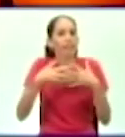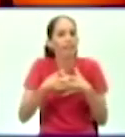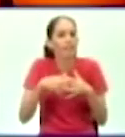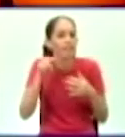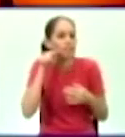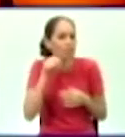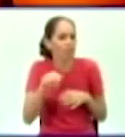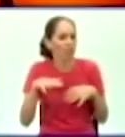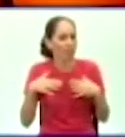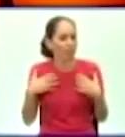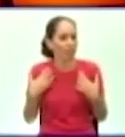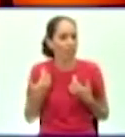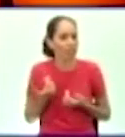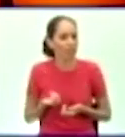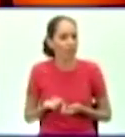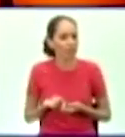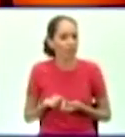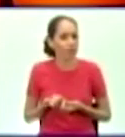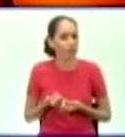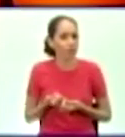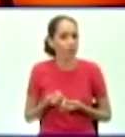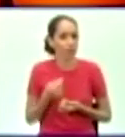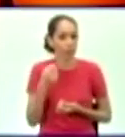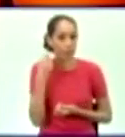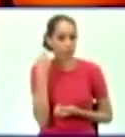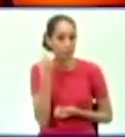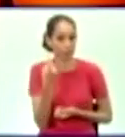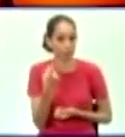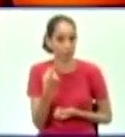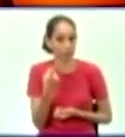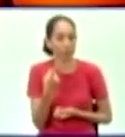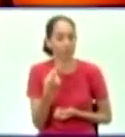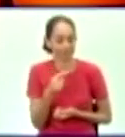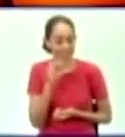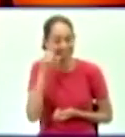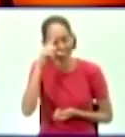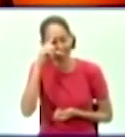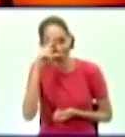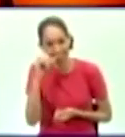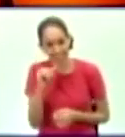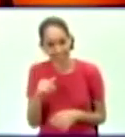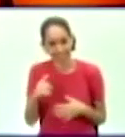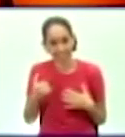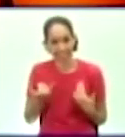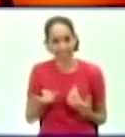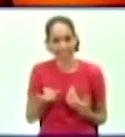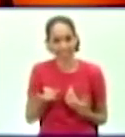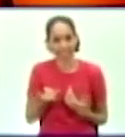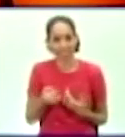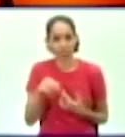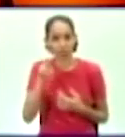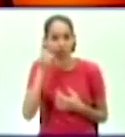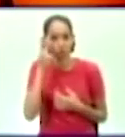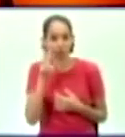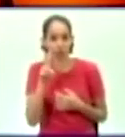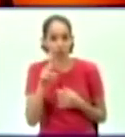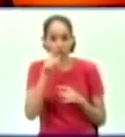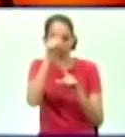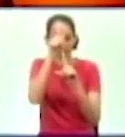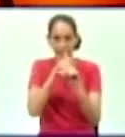ángulos? Bien, tenemos el teorema que nos habla de dos lados y el ángulo